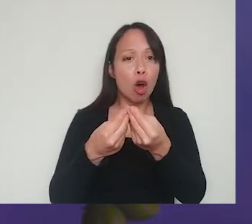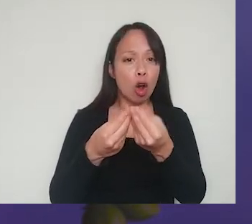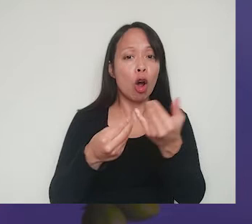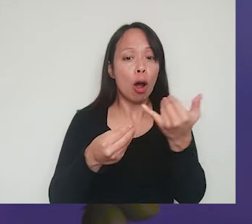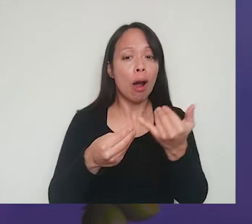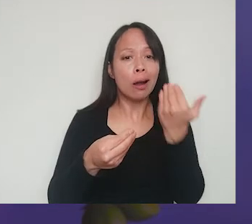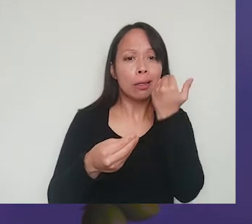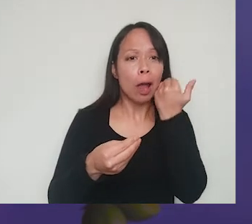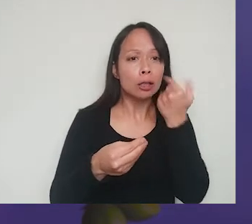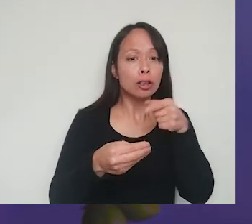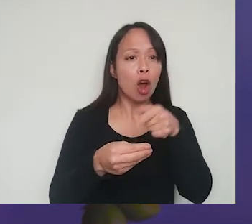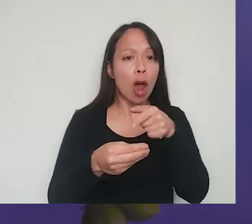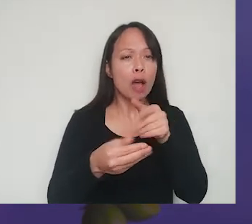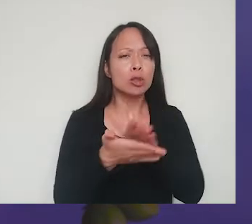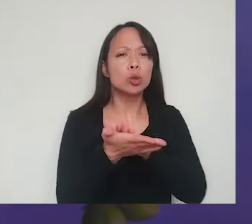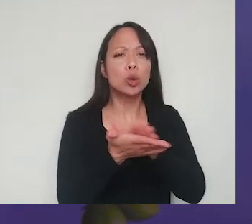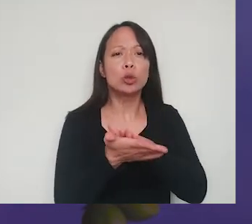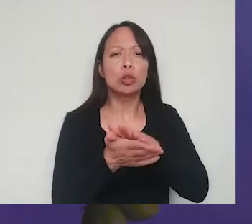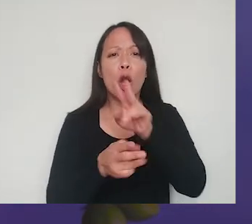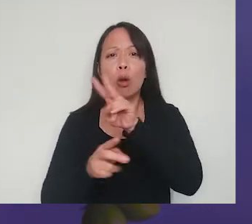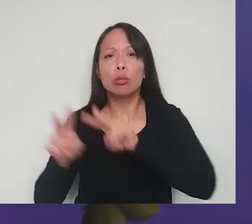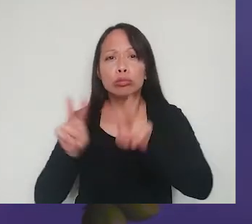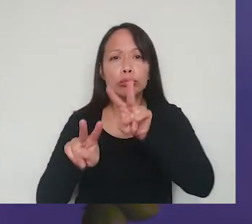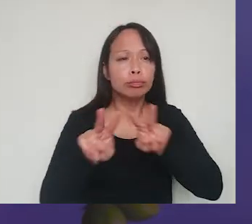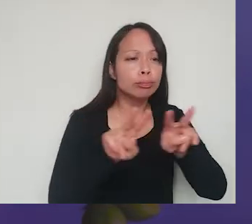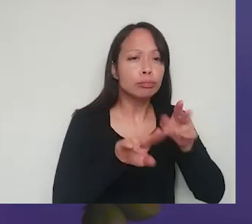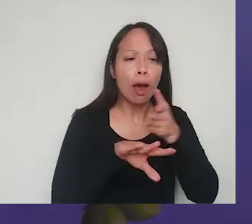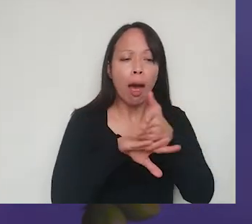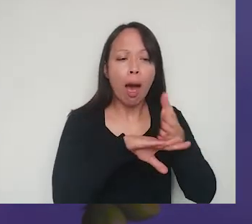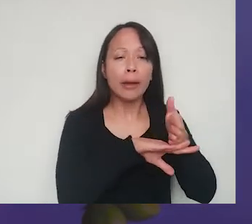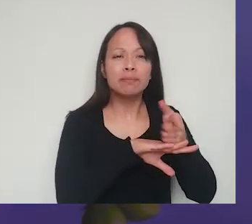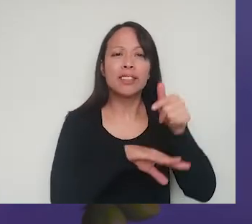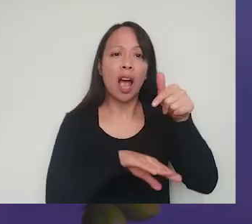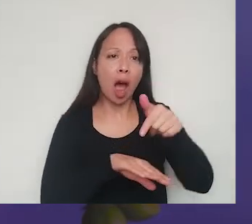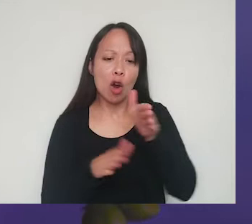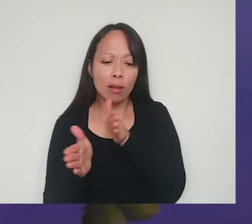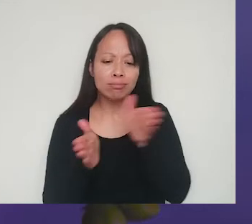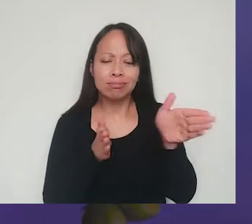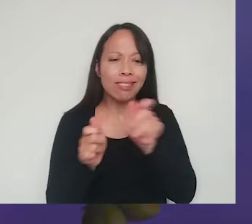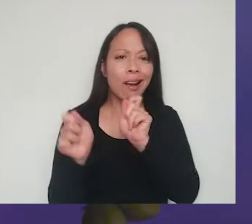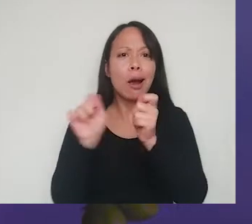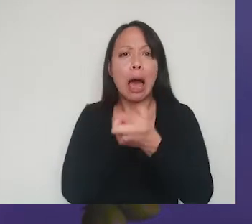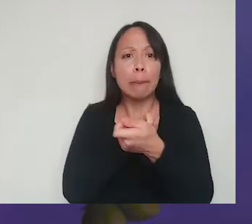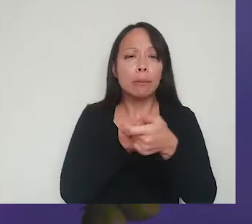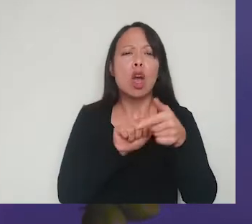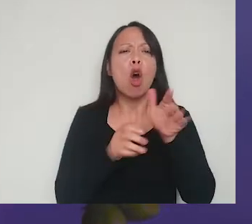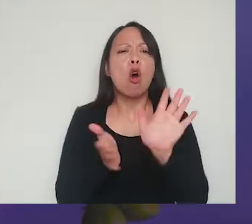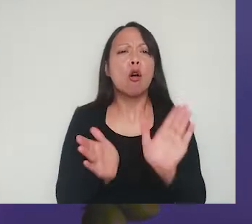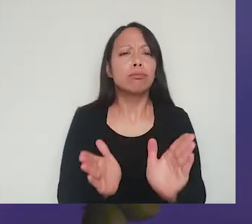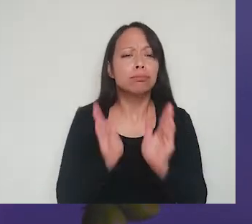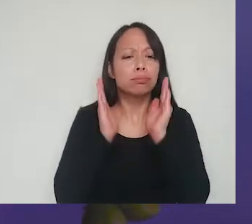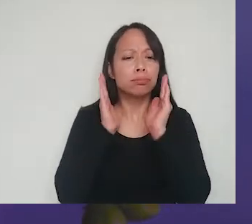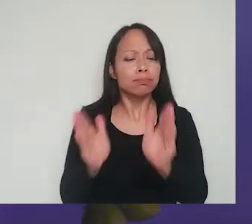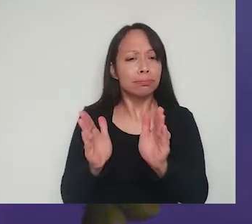Pero actualmente, y a raíz de un cambio de paradigma y de la constitucionalización del derecho de daños, donde se pone